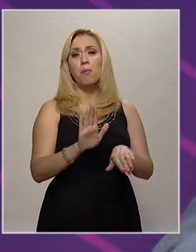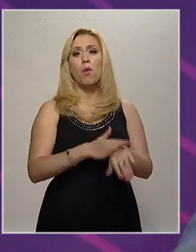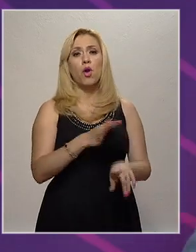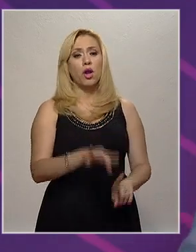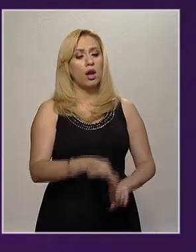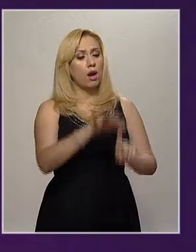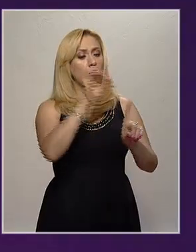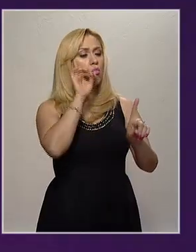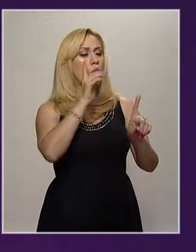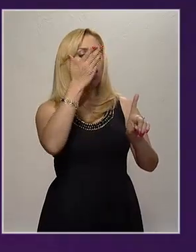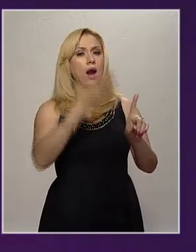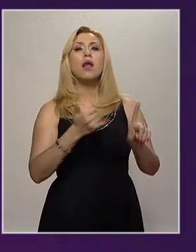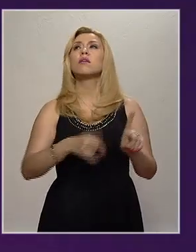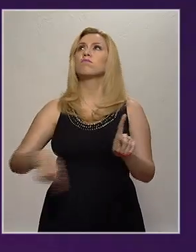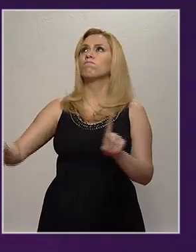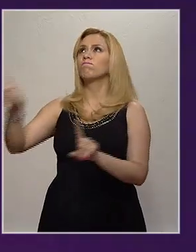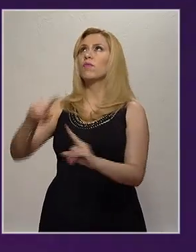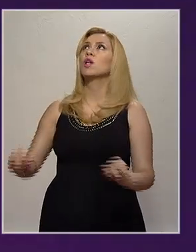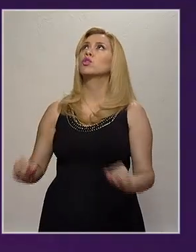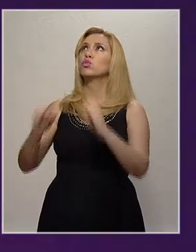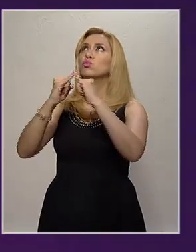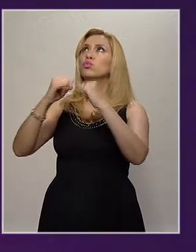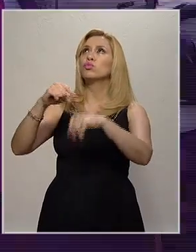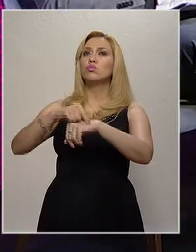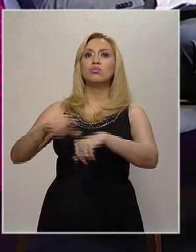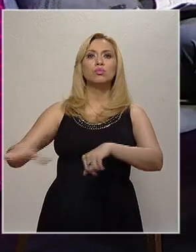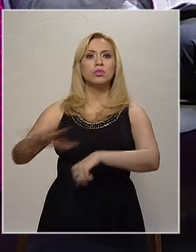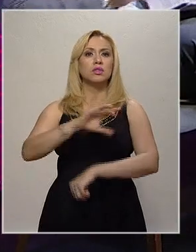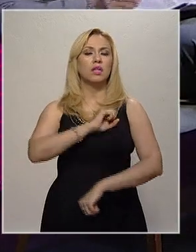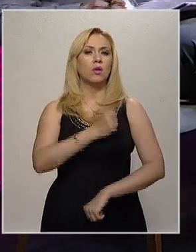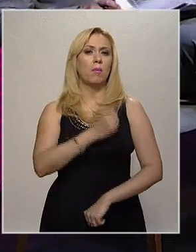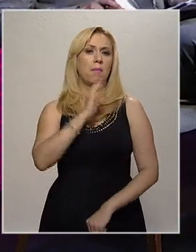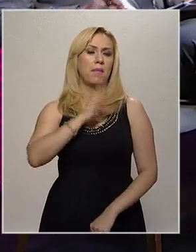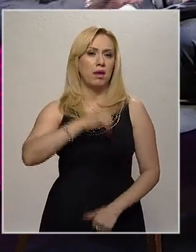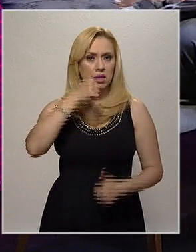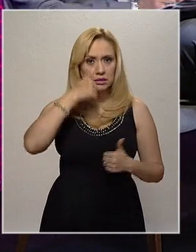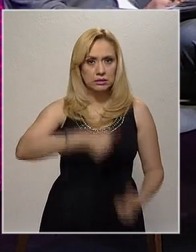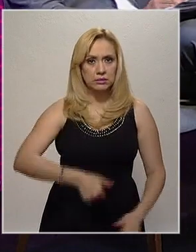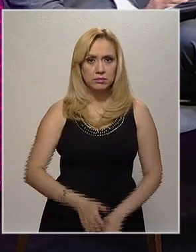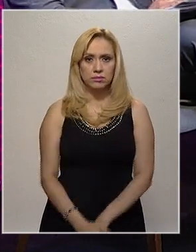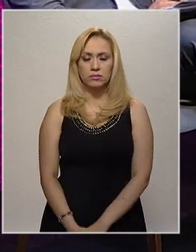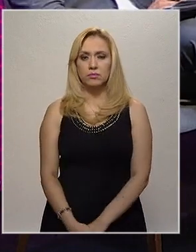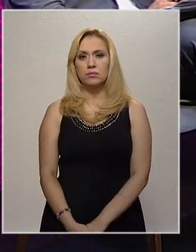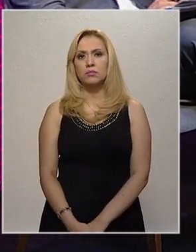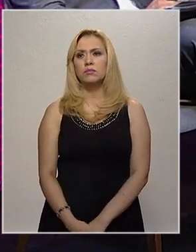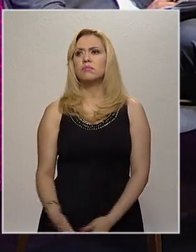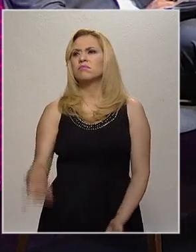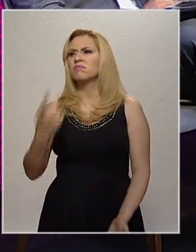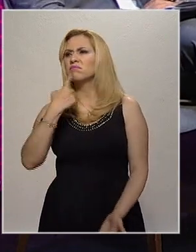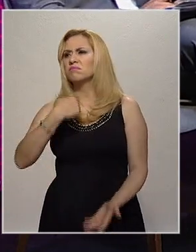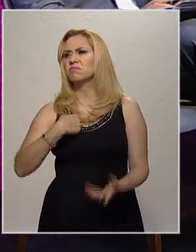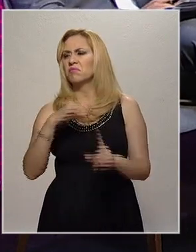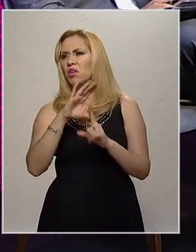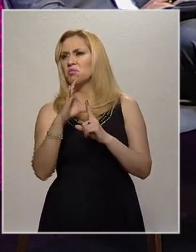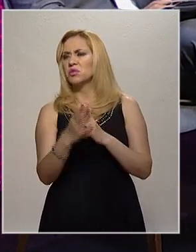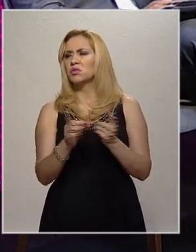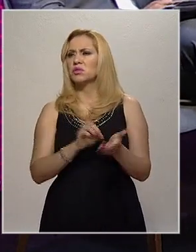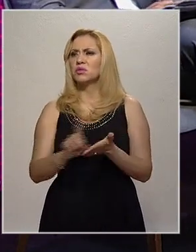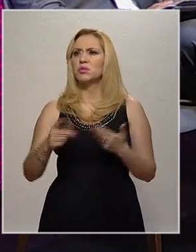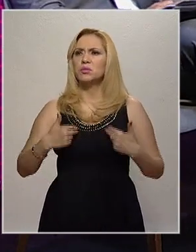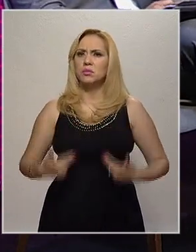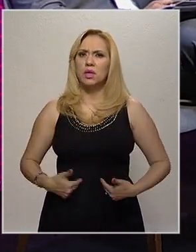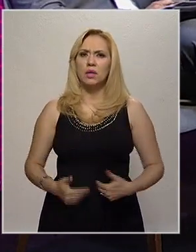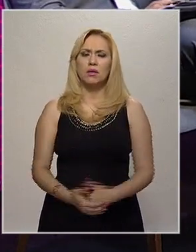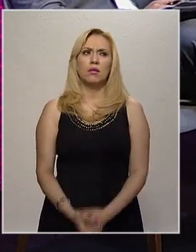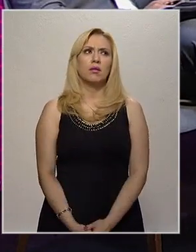es una violencia institucional. Muy bien. ¿Qué nos ha dicho la Comisión de Derechos Humanos sobre este tema, Joy? Pues tiene